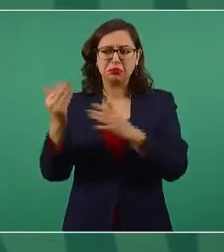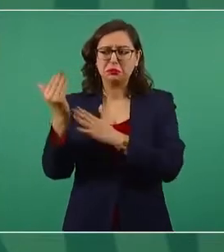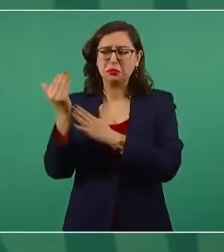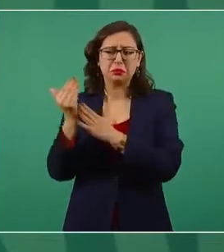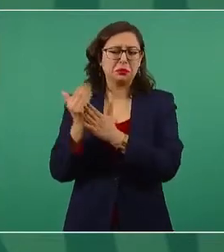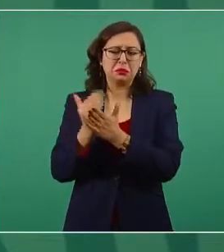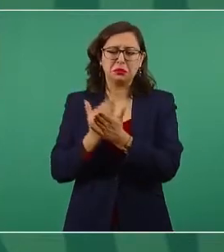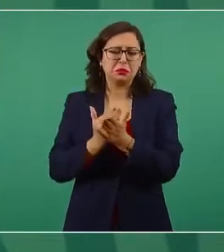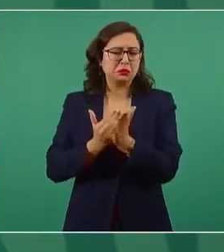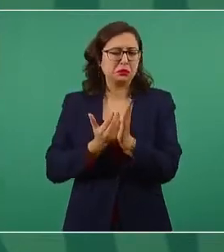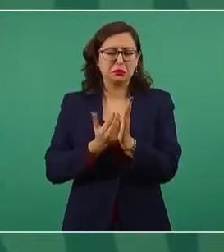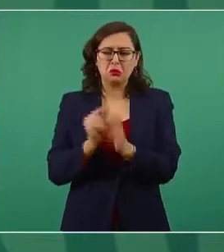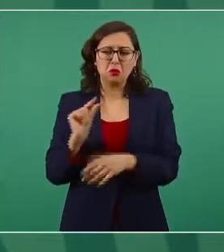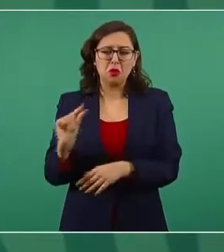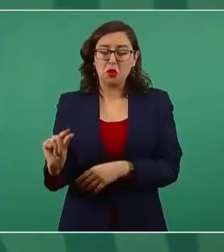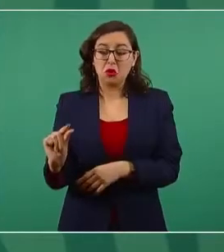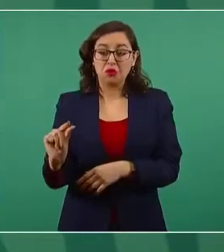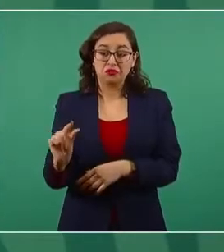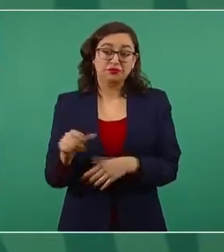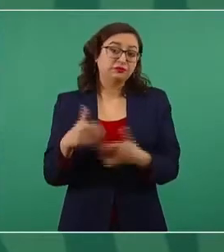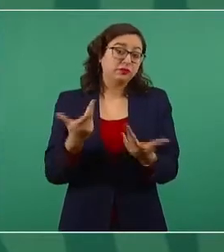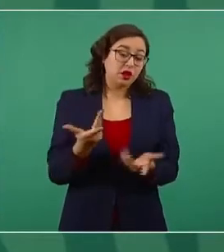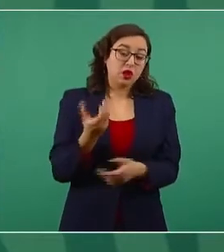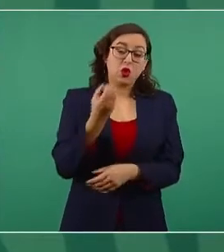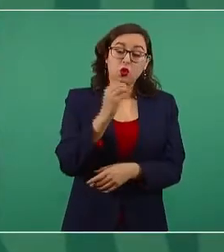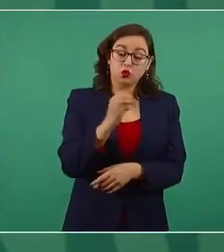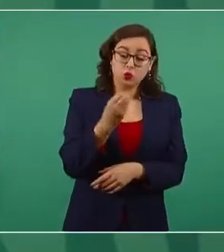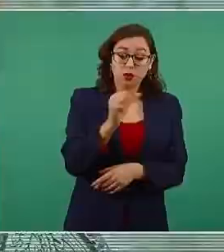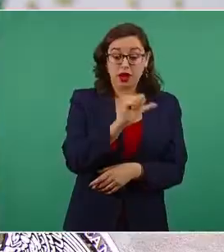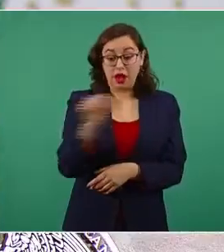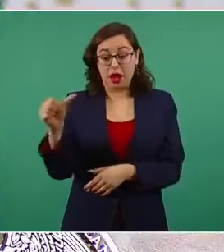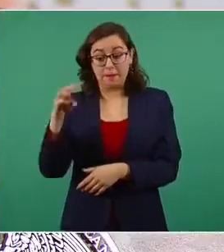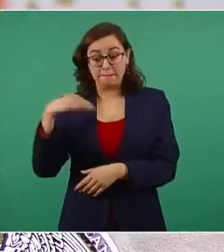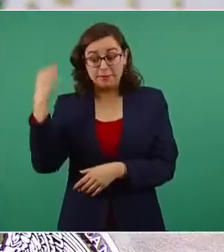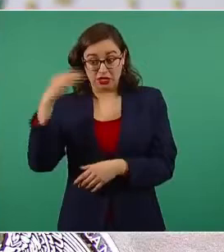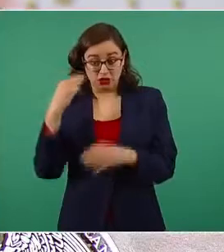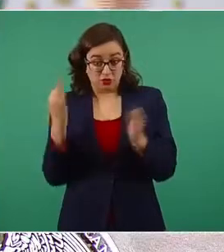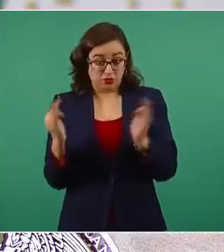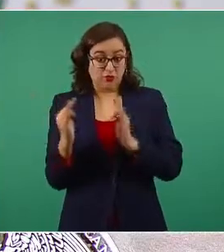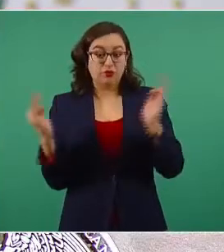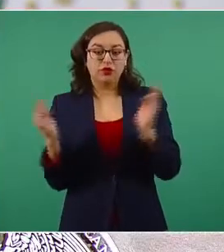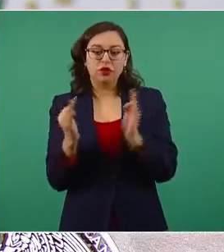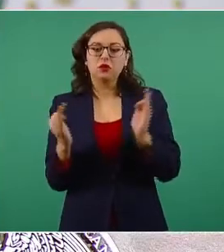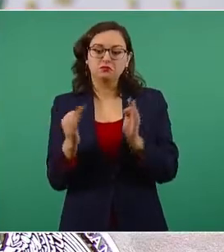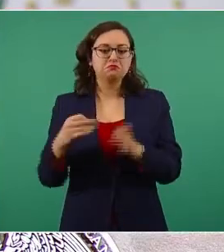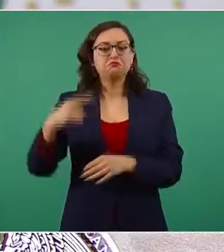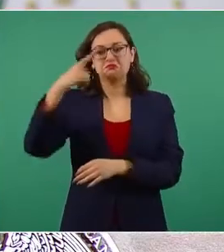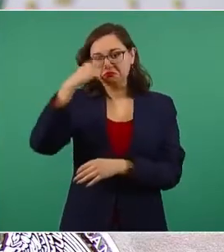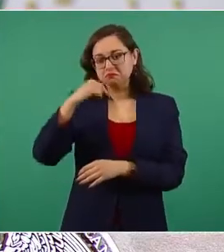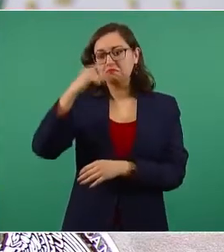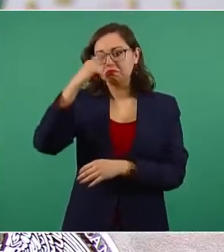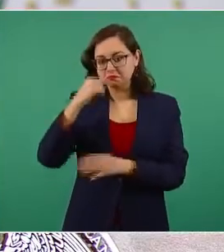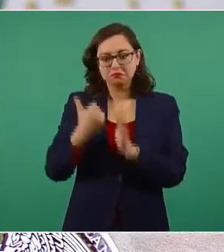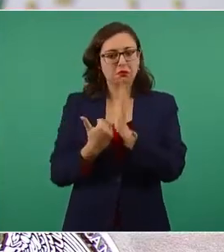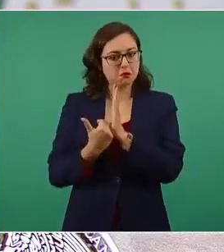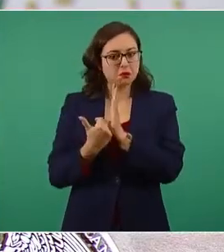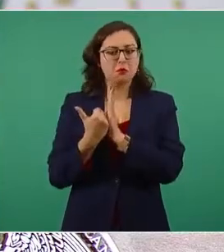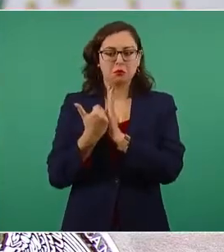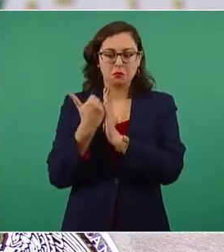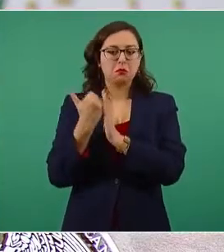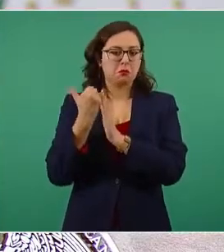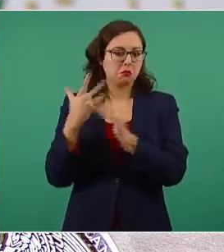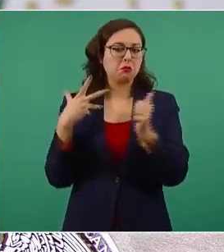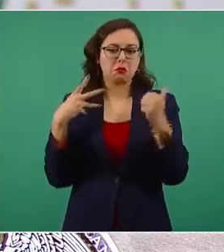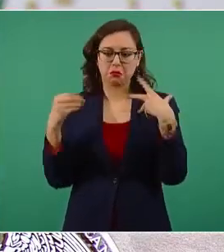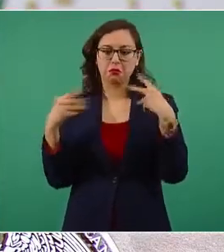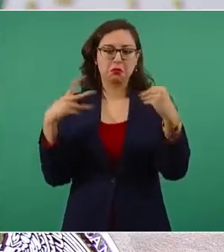marzo, como ocurre todos los años, todos los países del hemisferio norte tenemos la temporada alta y es donde puede ocurrir con